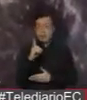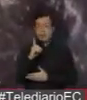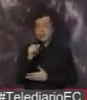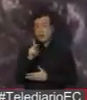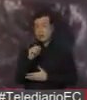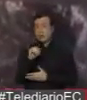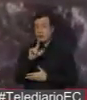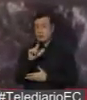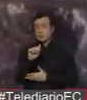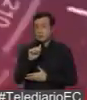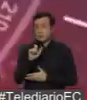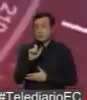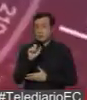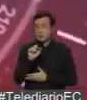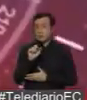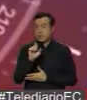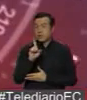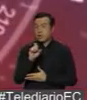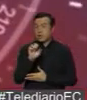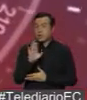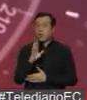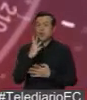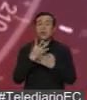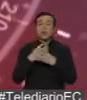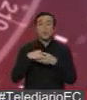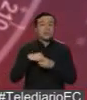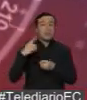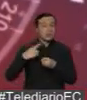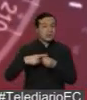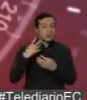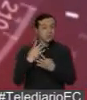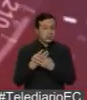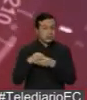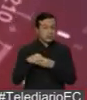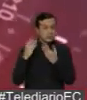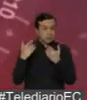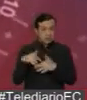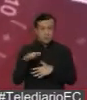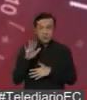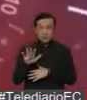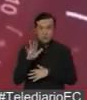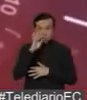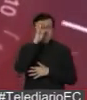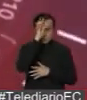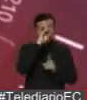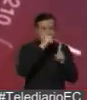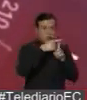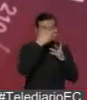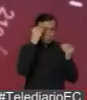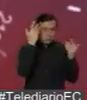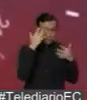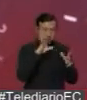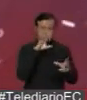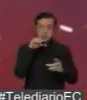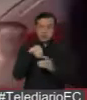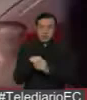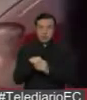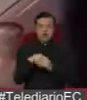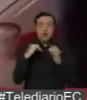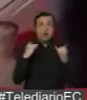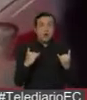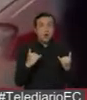cumplir la prisión preventiva por peculado en la cárcel 4 de Quito, una vez que sea dado de alta en el hospital. Allí está en la unidad de